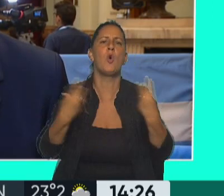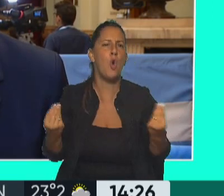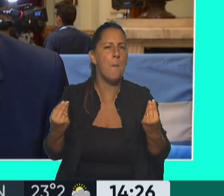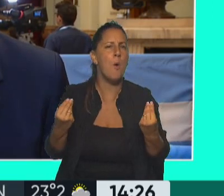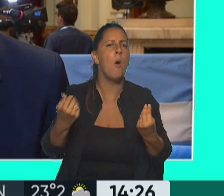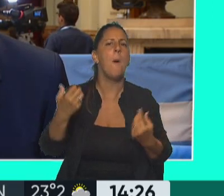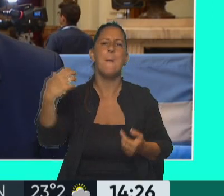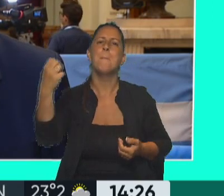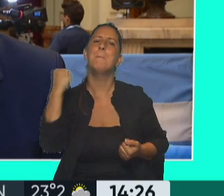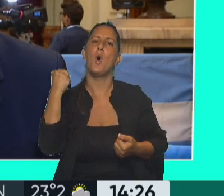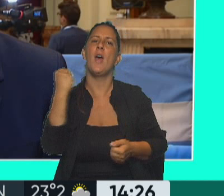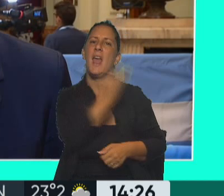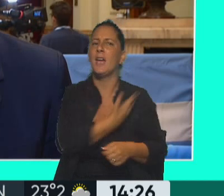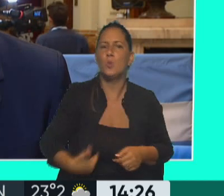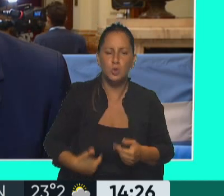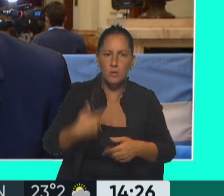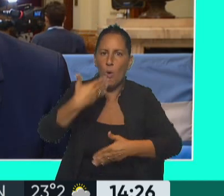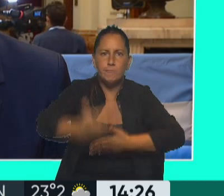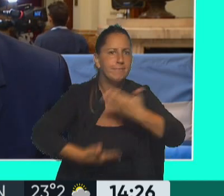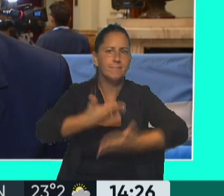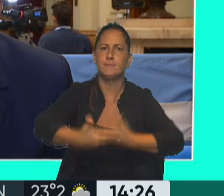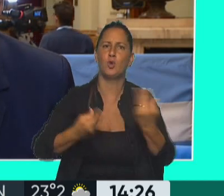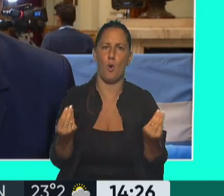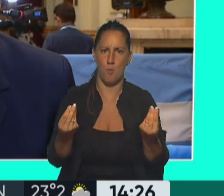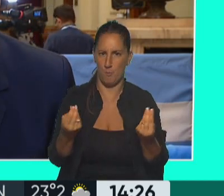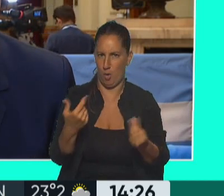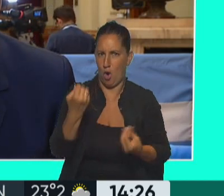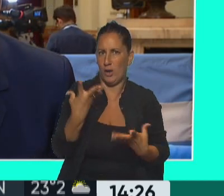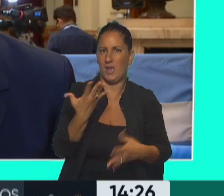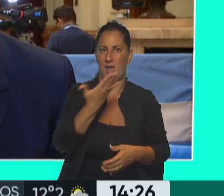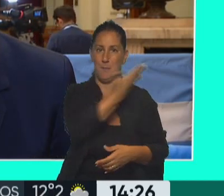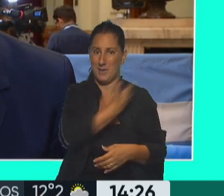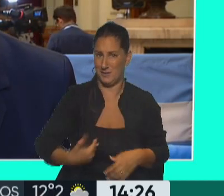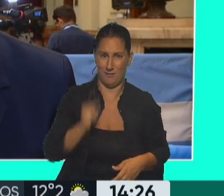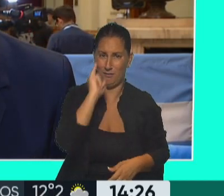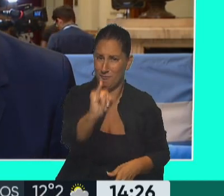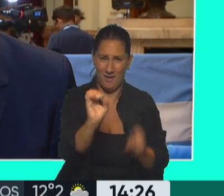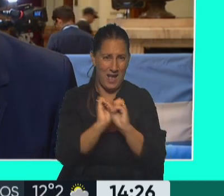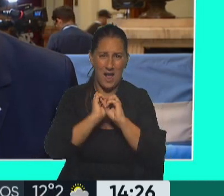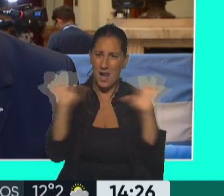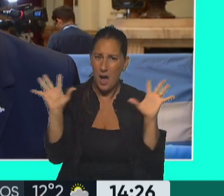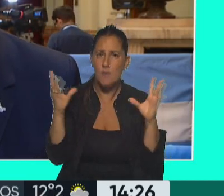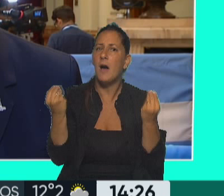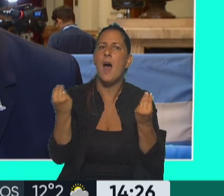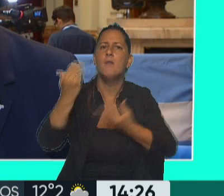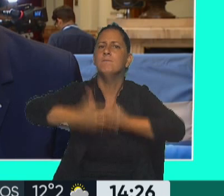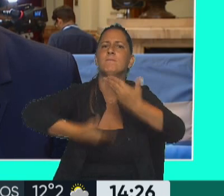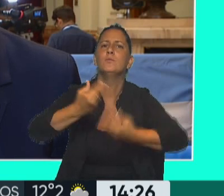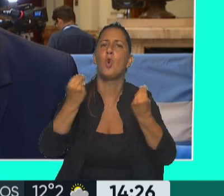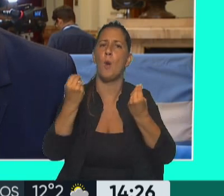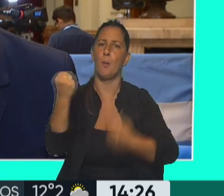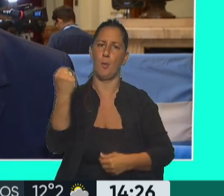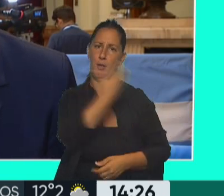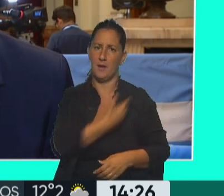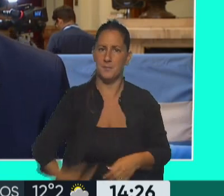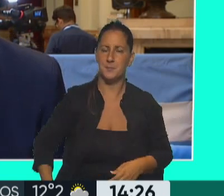del Poder Ejecutivo después de esta contundente declaración que hace el presidente de la Nación? A ver, vos sabés